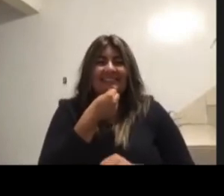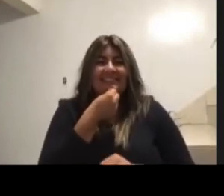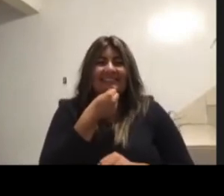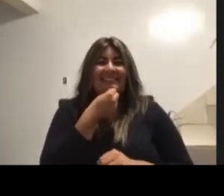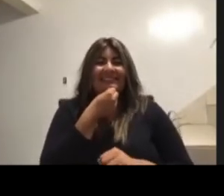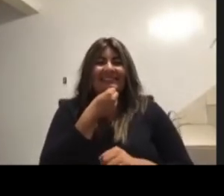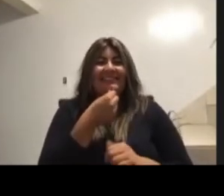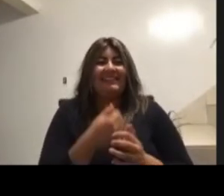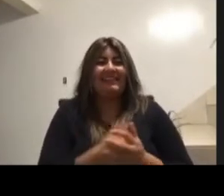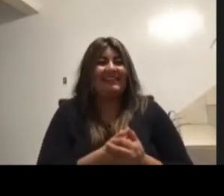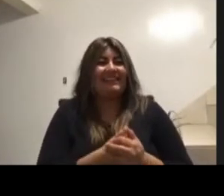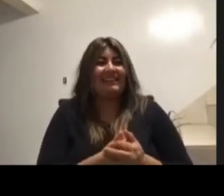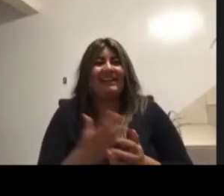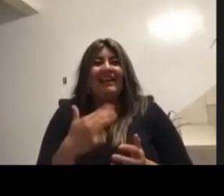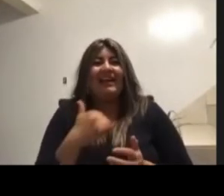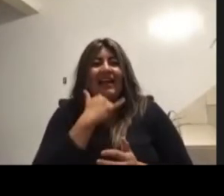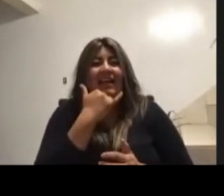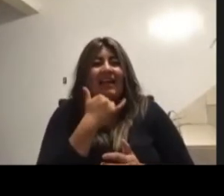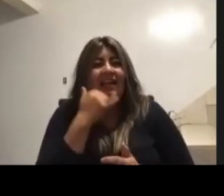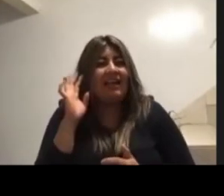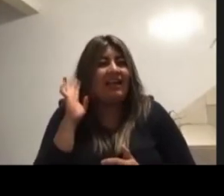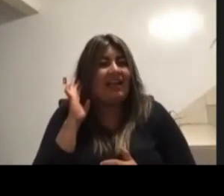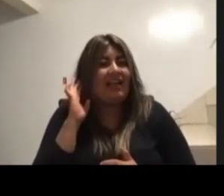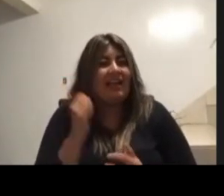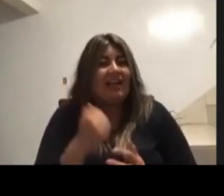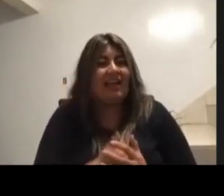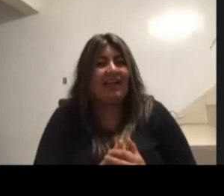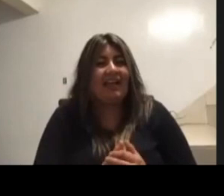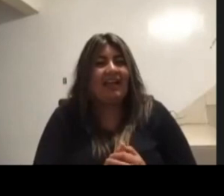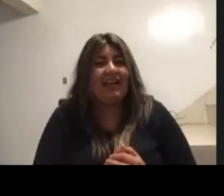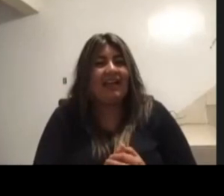panelistas. Silvia, por favor.